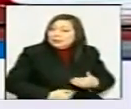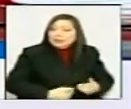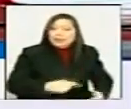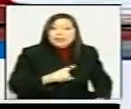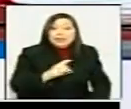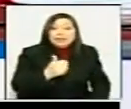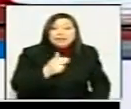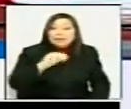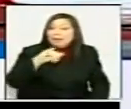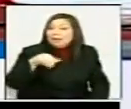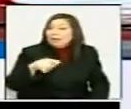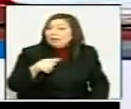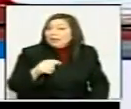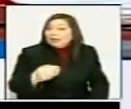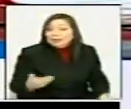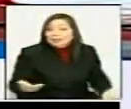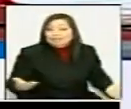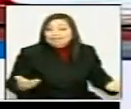Jato